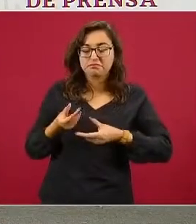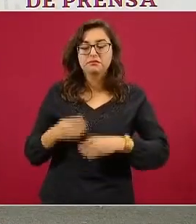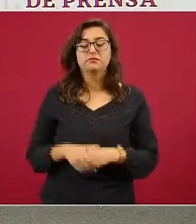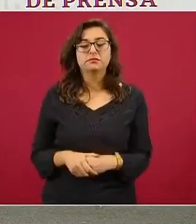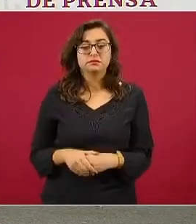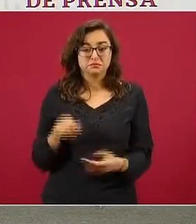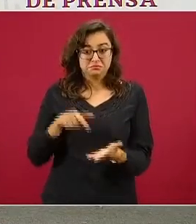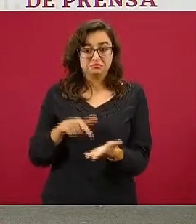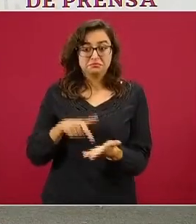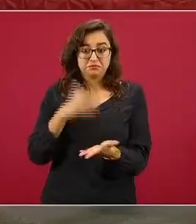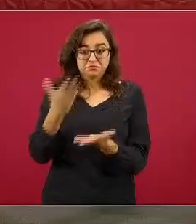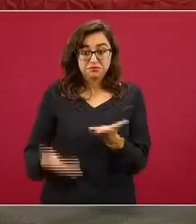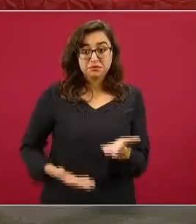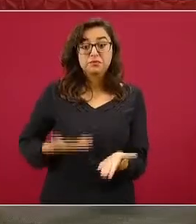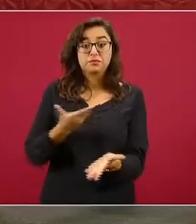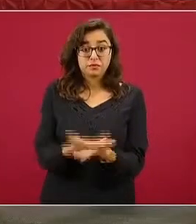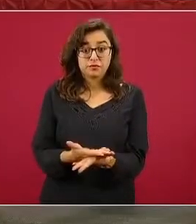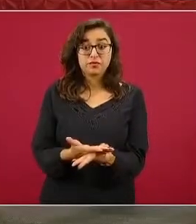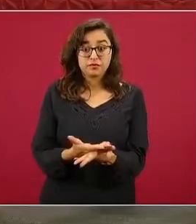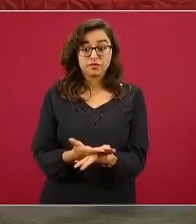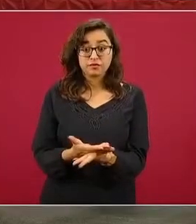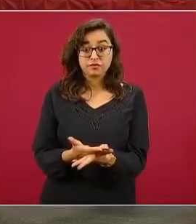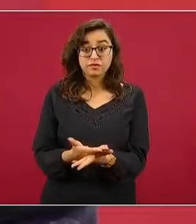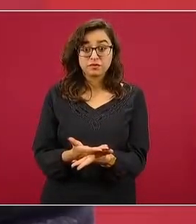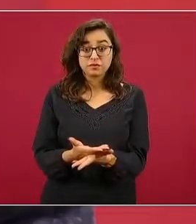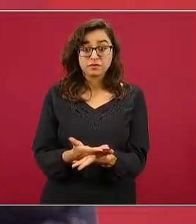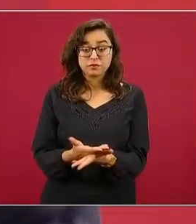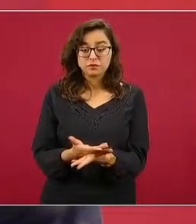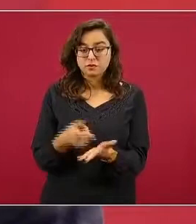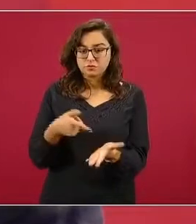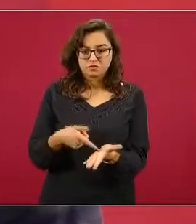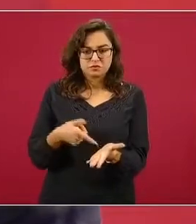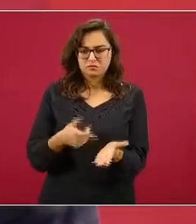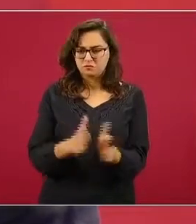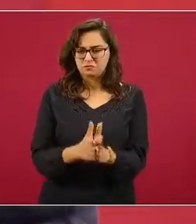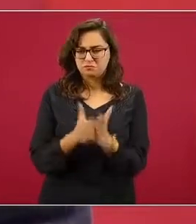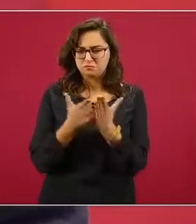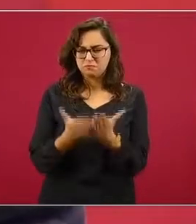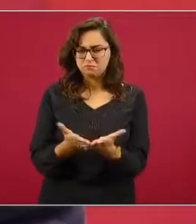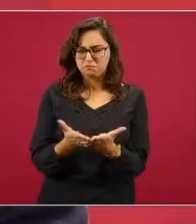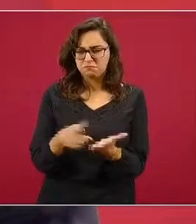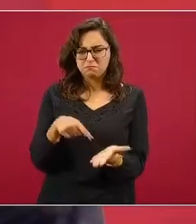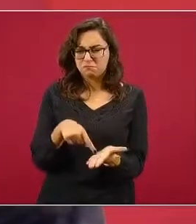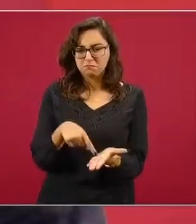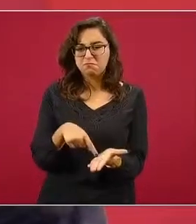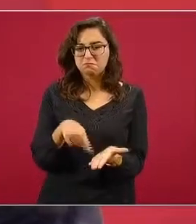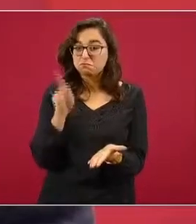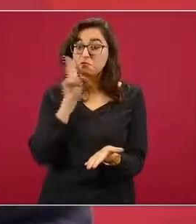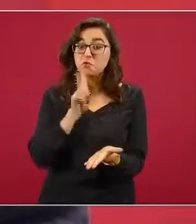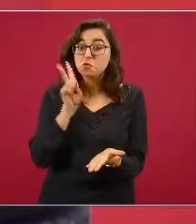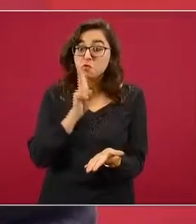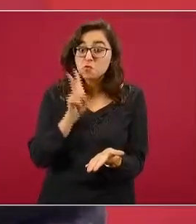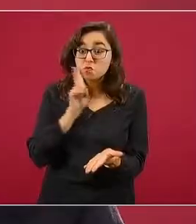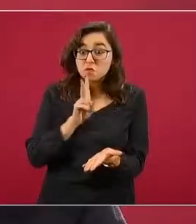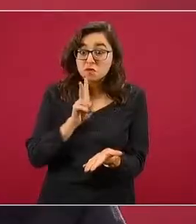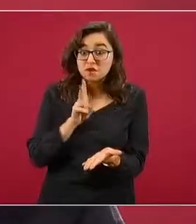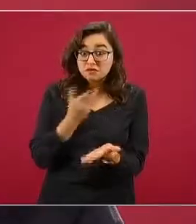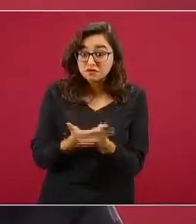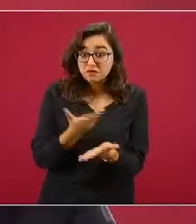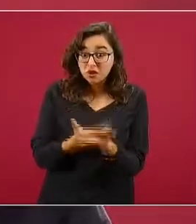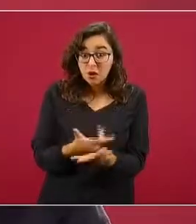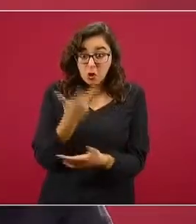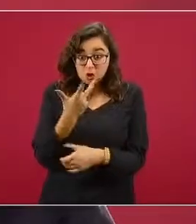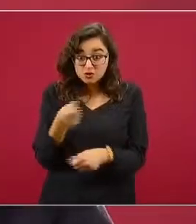ahí hay un planteamiento, cuando menos cuando lo presentaron, realmente no lo dice el libro, no brinda la evidencia científica de que en 8 semanas